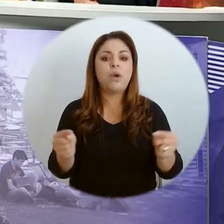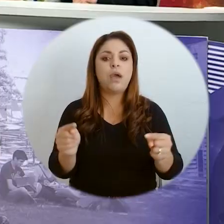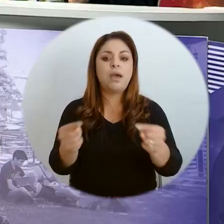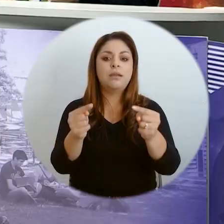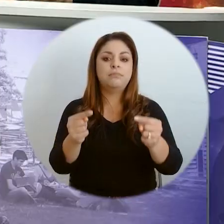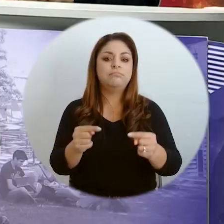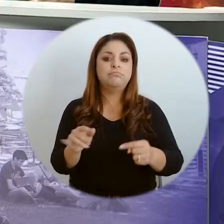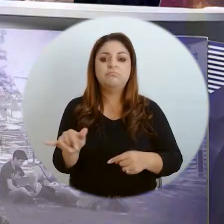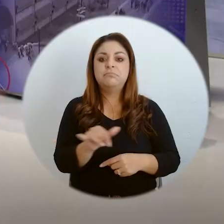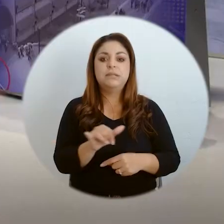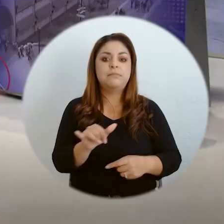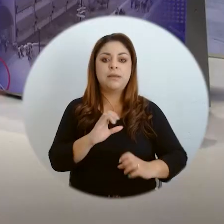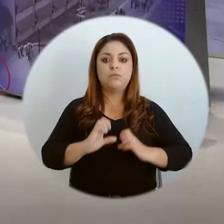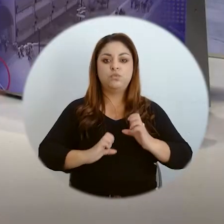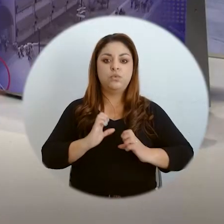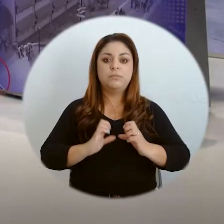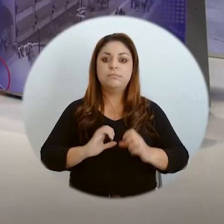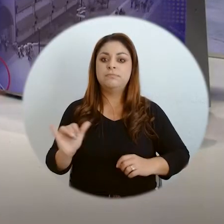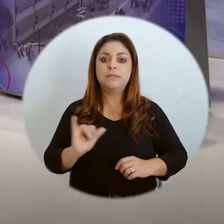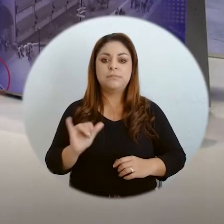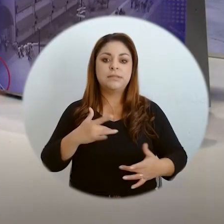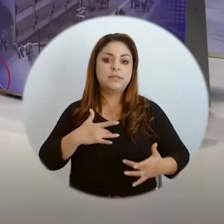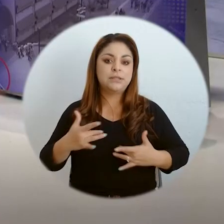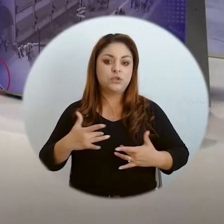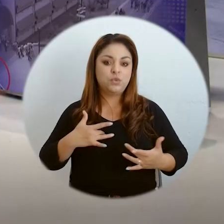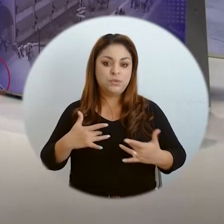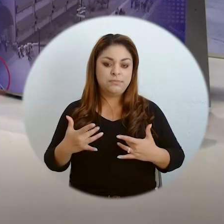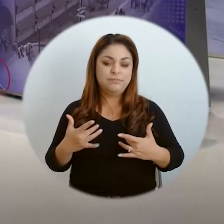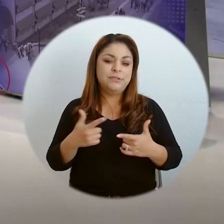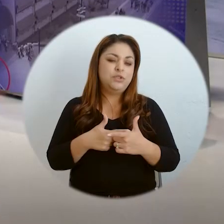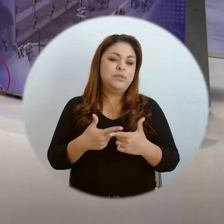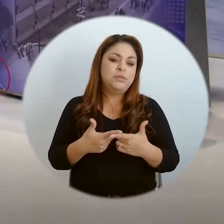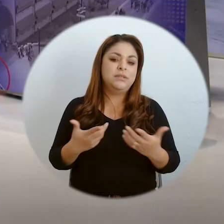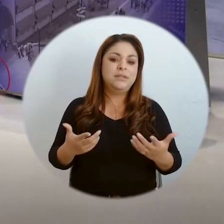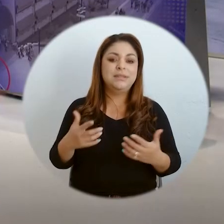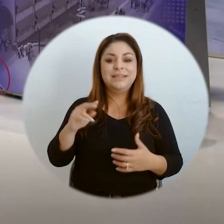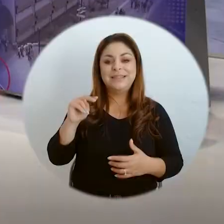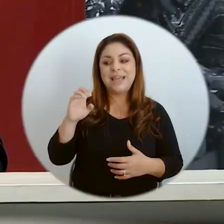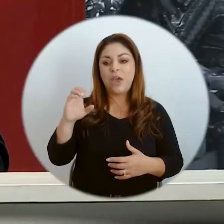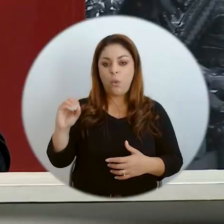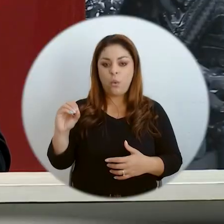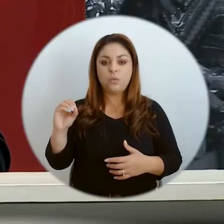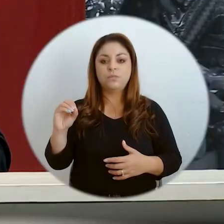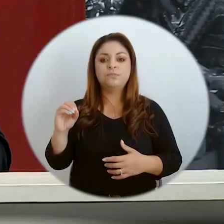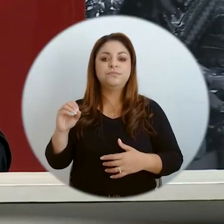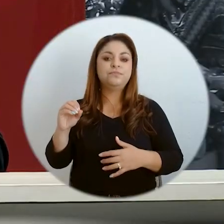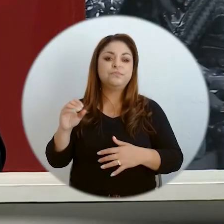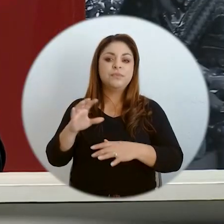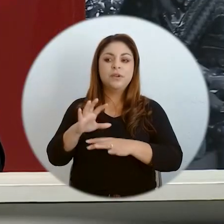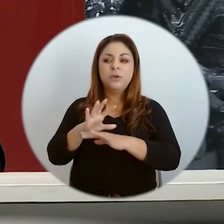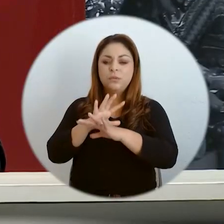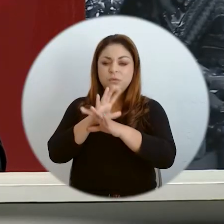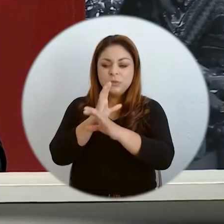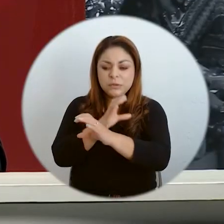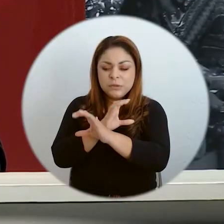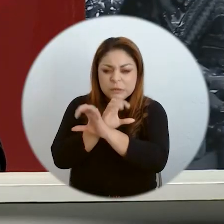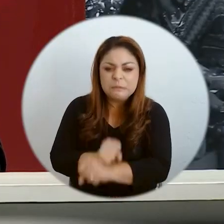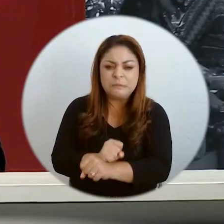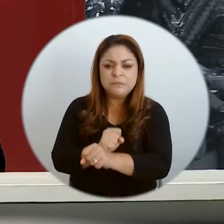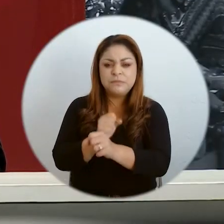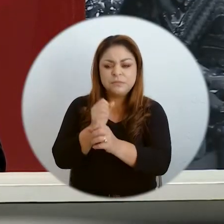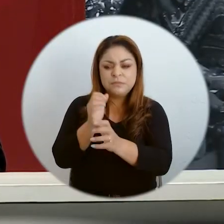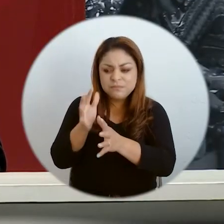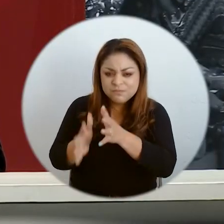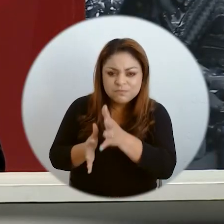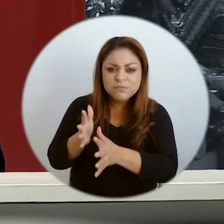emociones o las mismas sensaciones. Entonces, hablamos de un neoconservadurismo, pero si nos vamos a la raíz, estamos